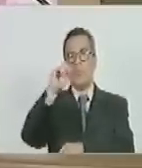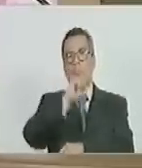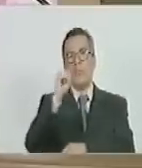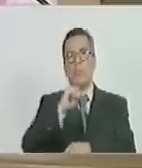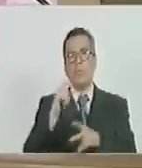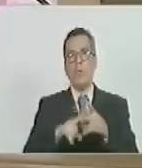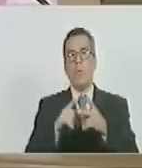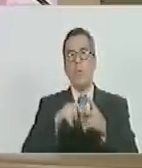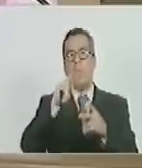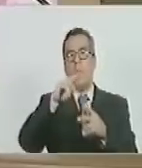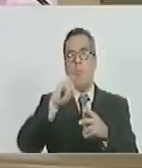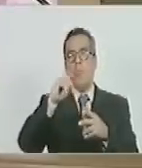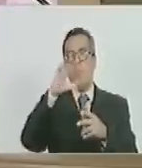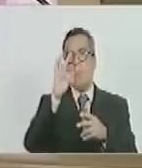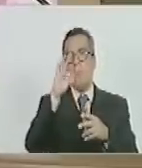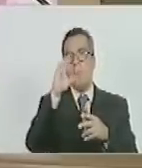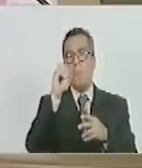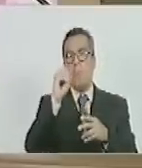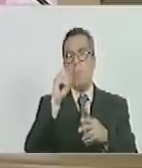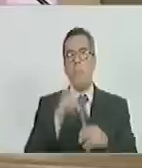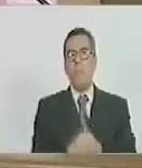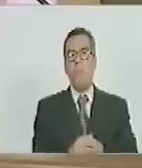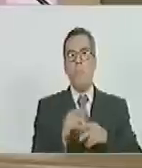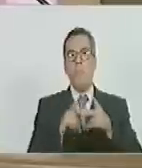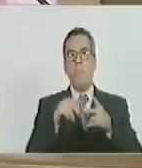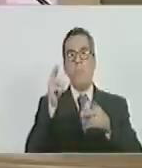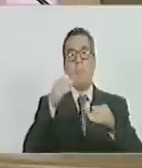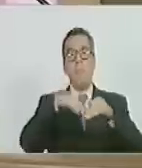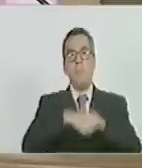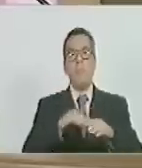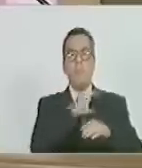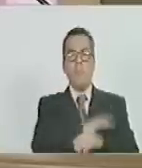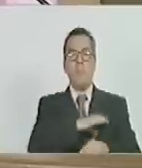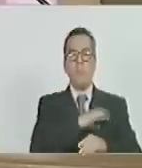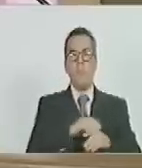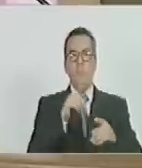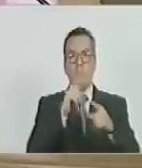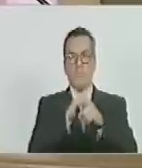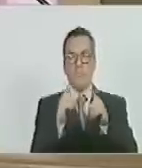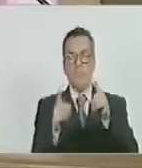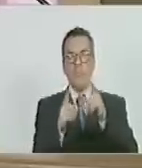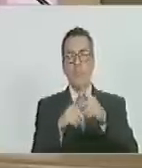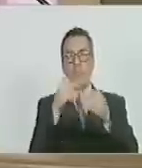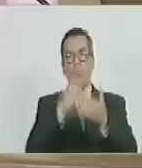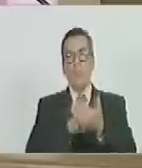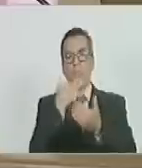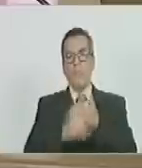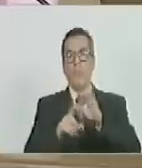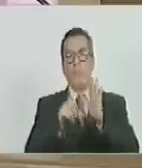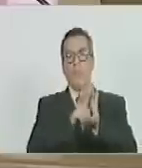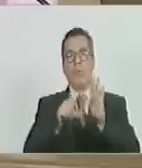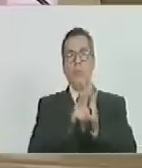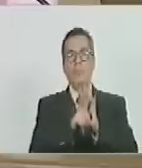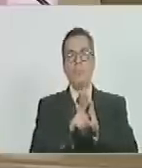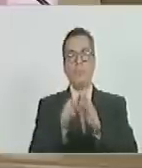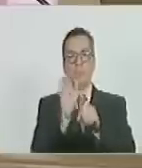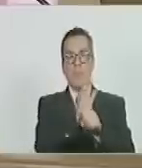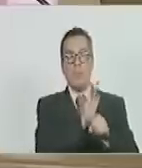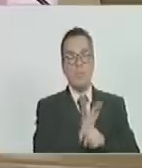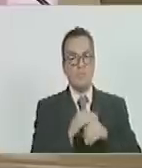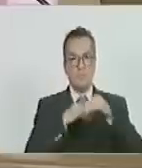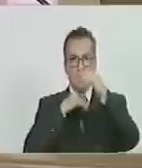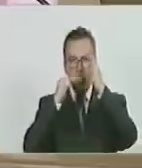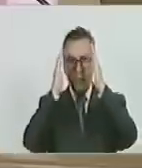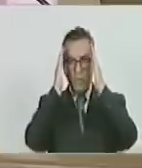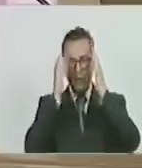los diputados Rodolfo Crespo y Ricardo Sánchez, integrantes de la Comisión Mixta, para el proyecto de ley para la prevención,